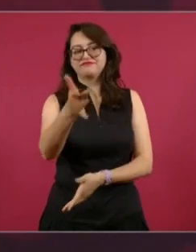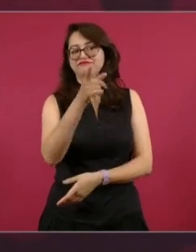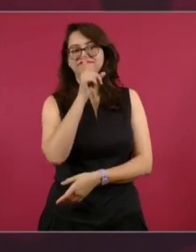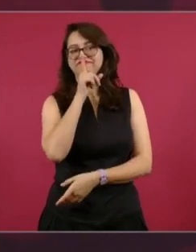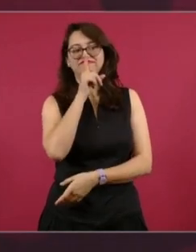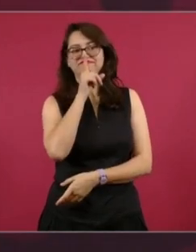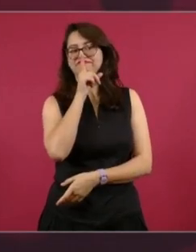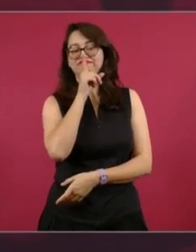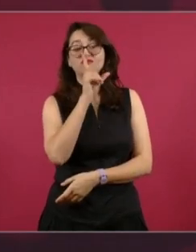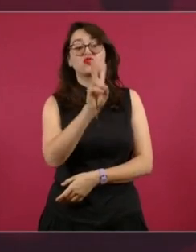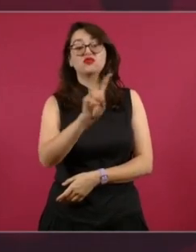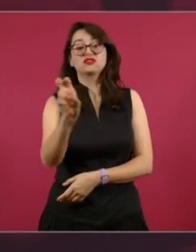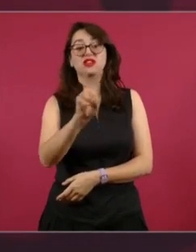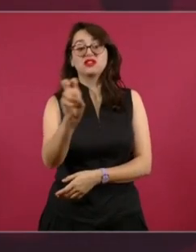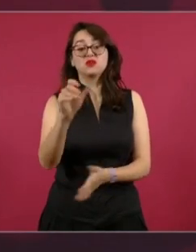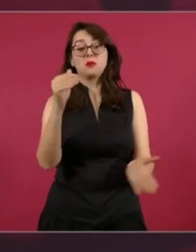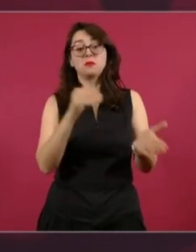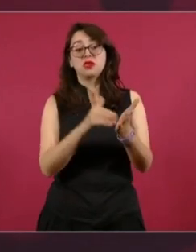la